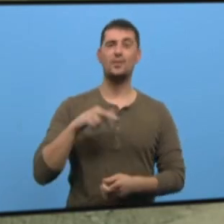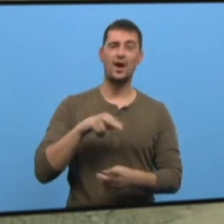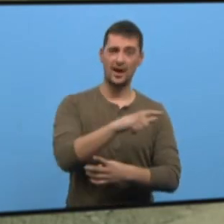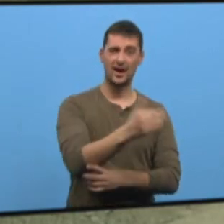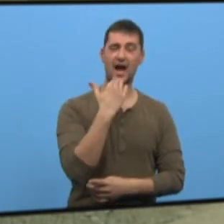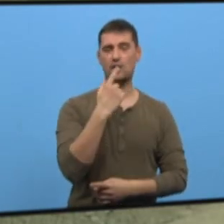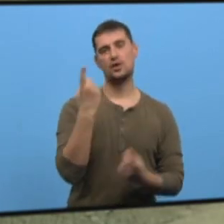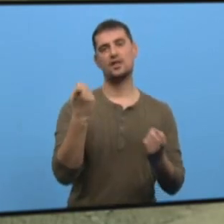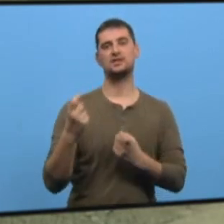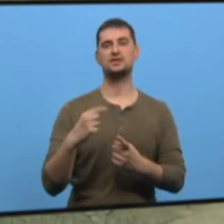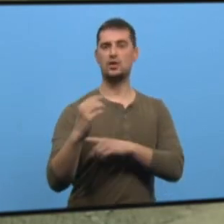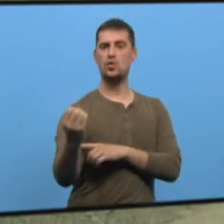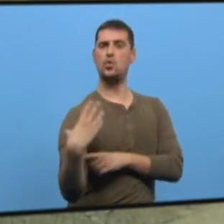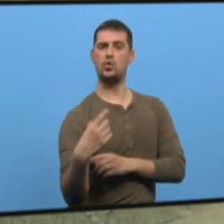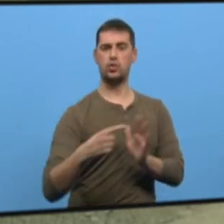elemento